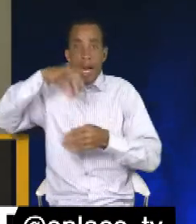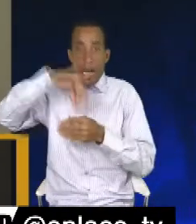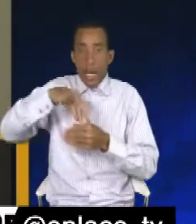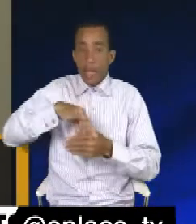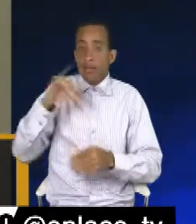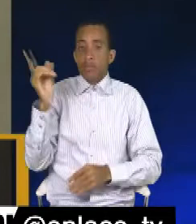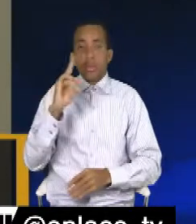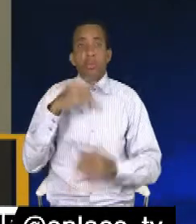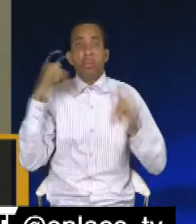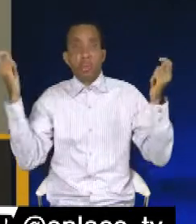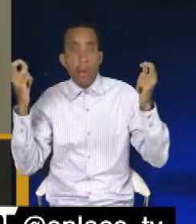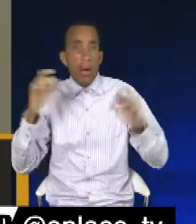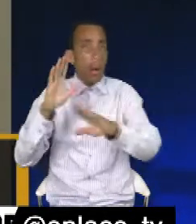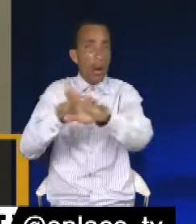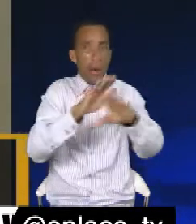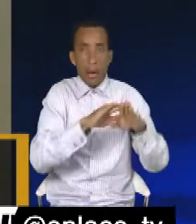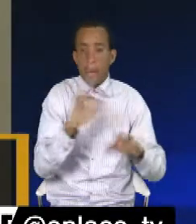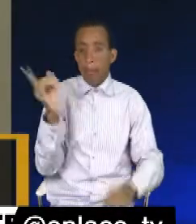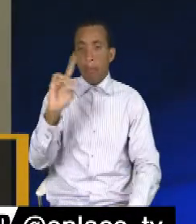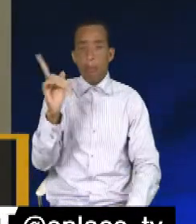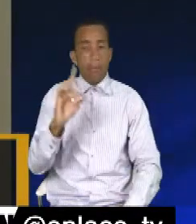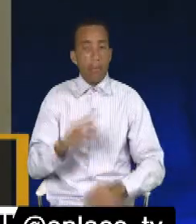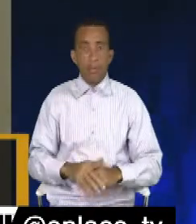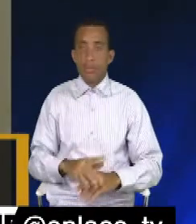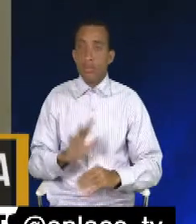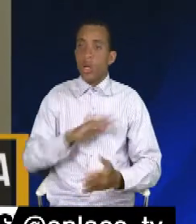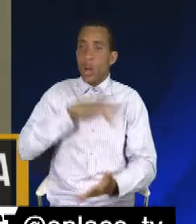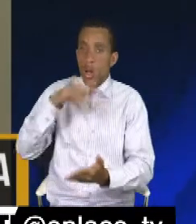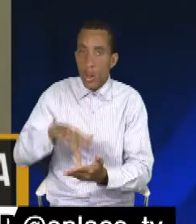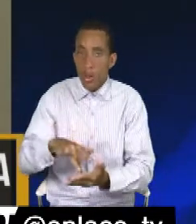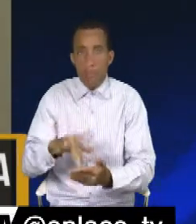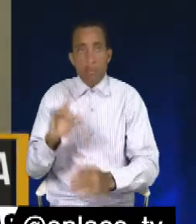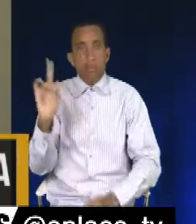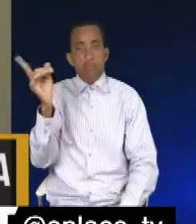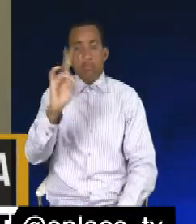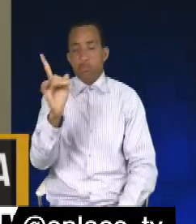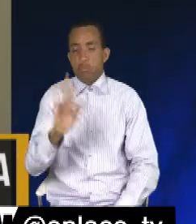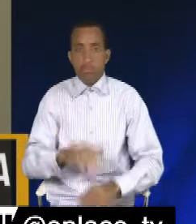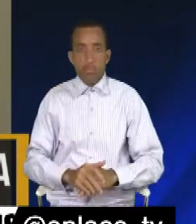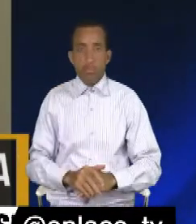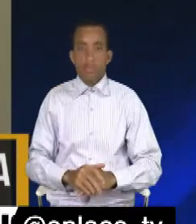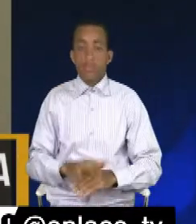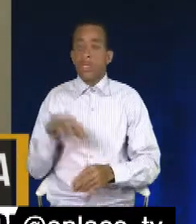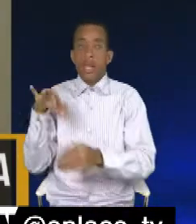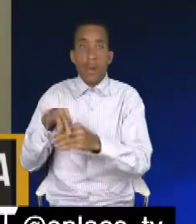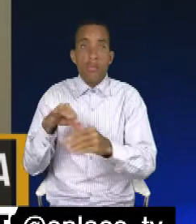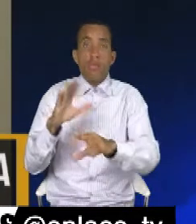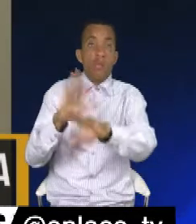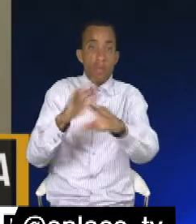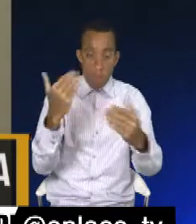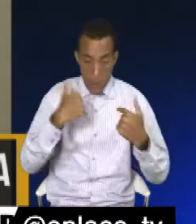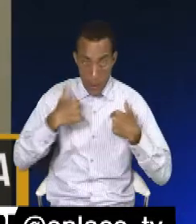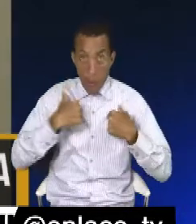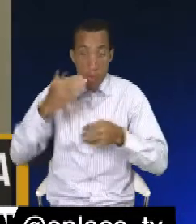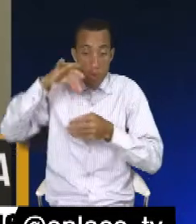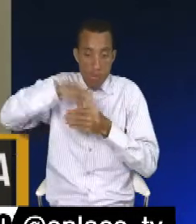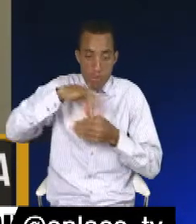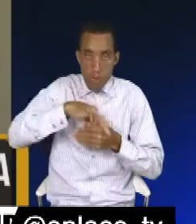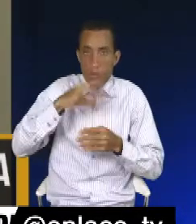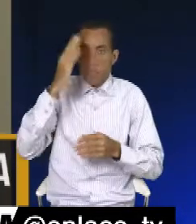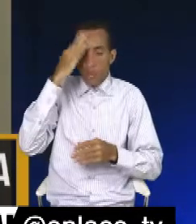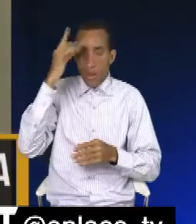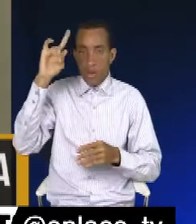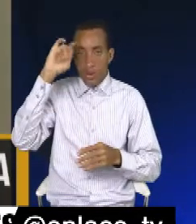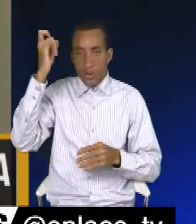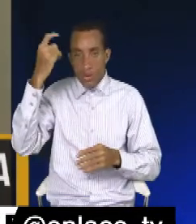campaña. No voy a salir a hacer campaña. El gobierno ha hecho